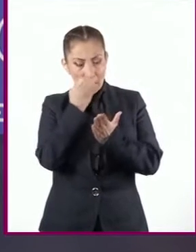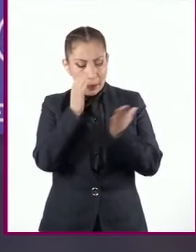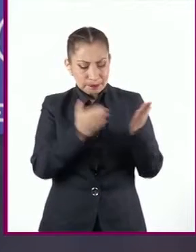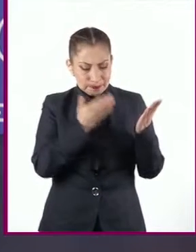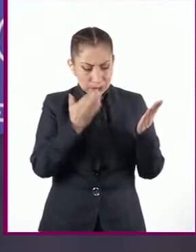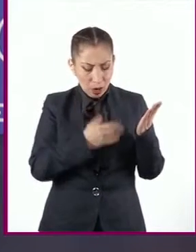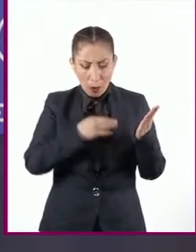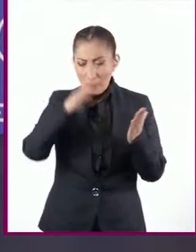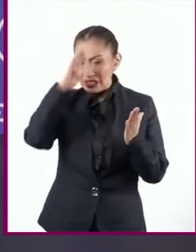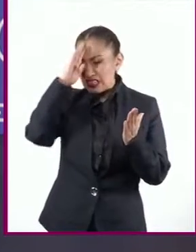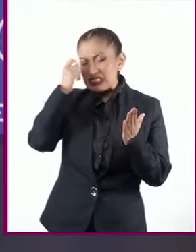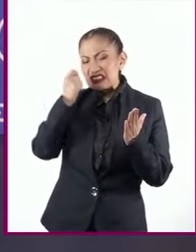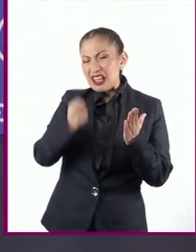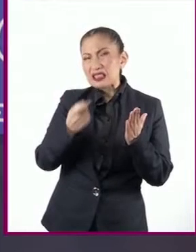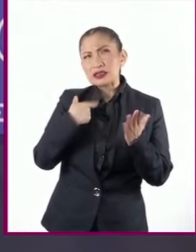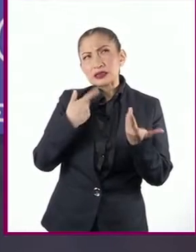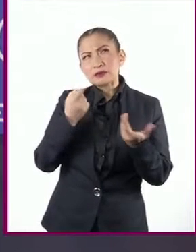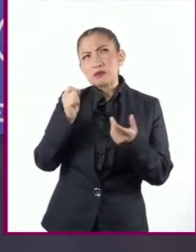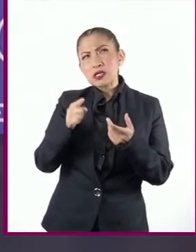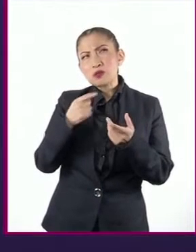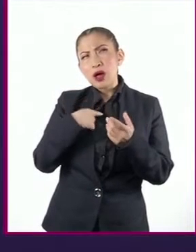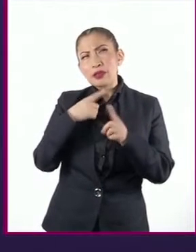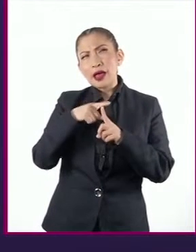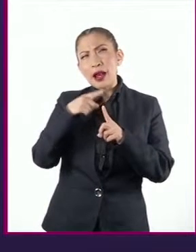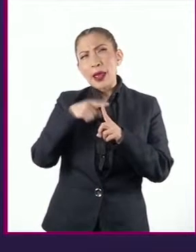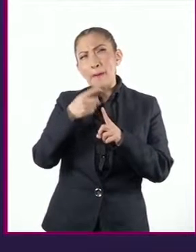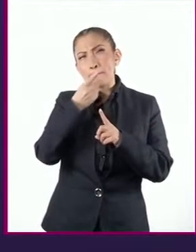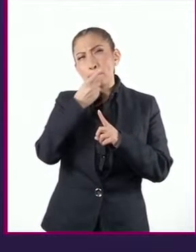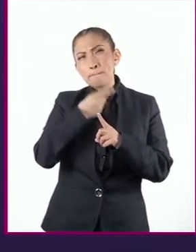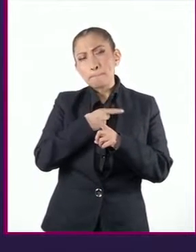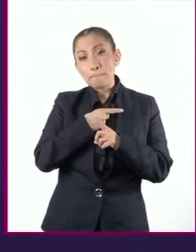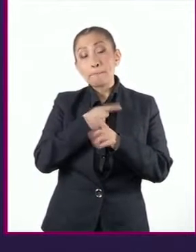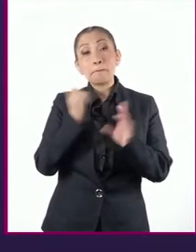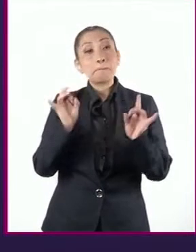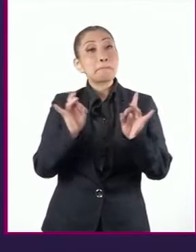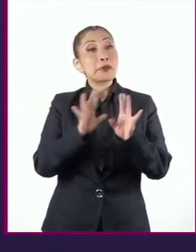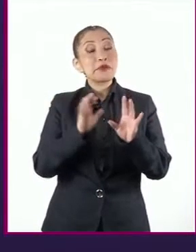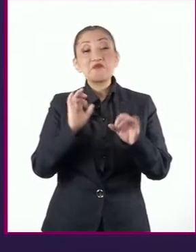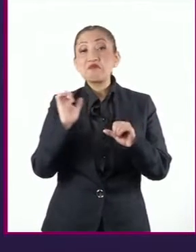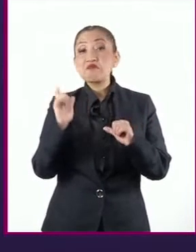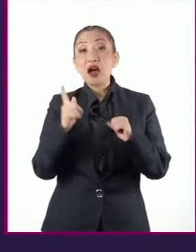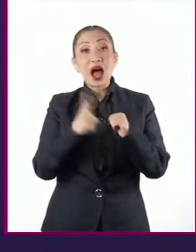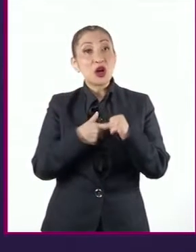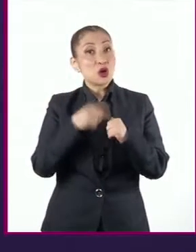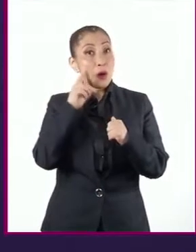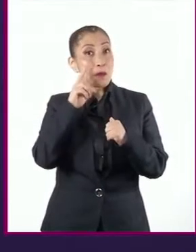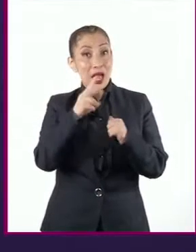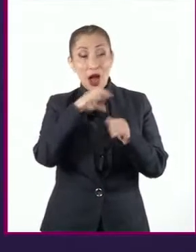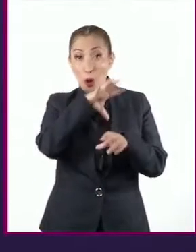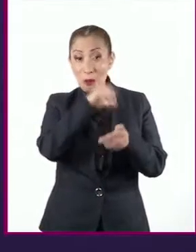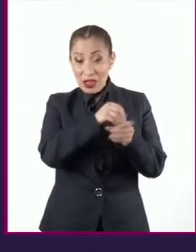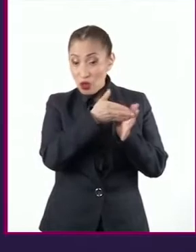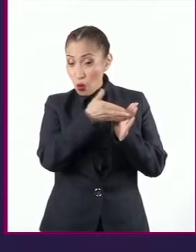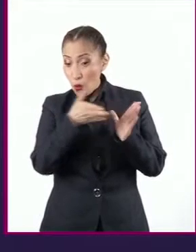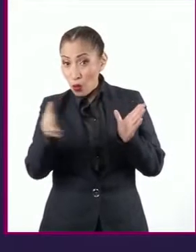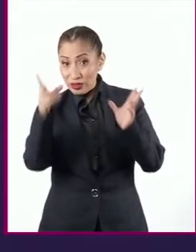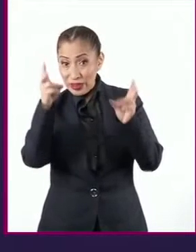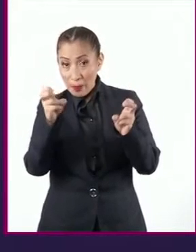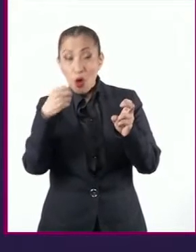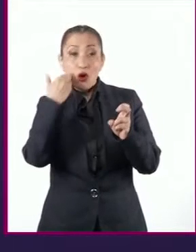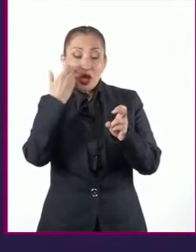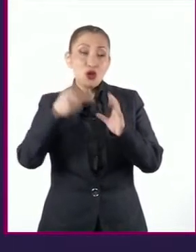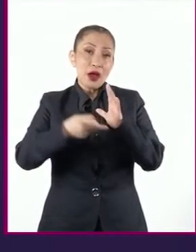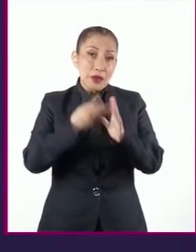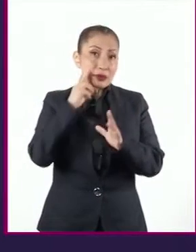al reflexionar en torno a los retos propuestos. Si por alguna circunstancia no pueden ver completo el programa o si quieren volver a